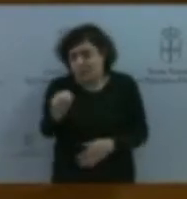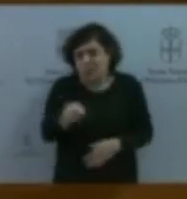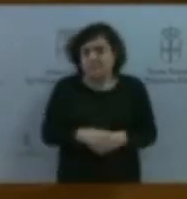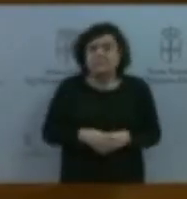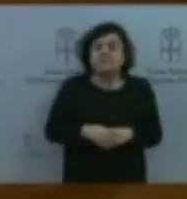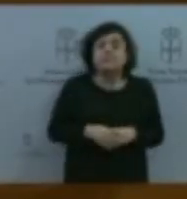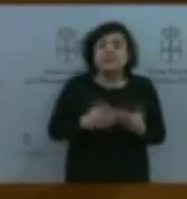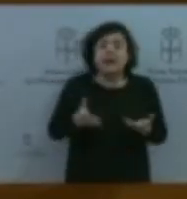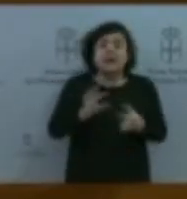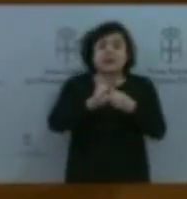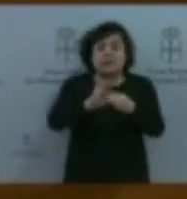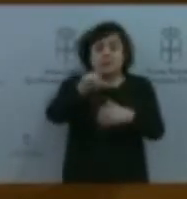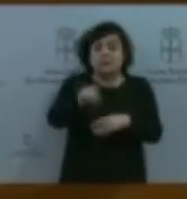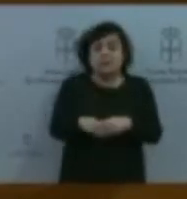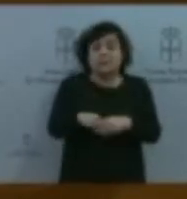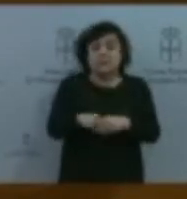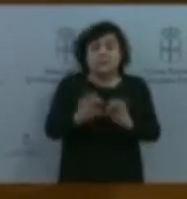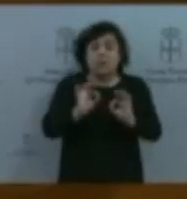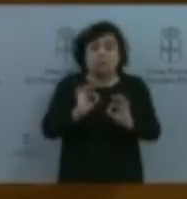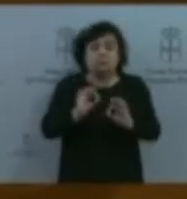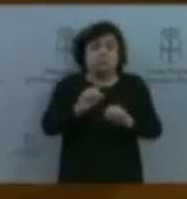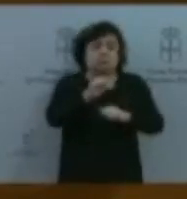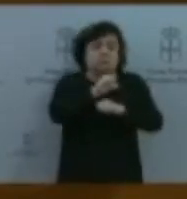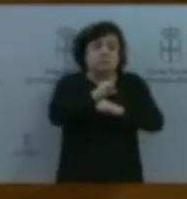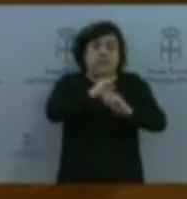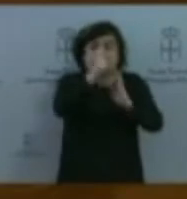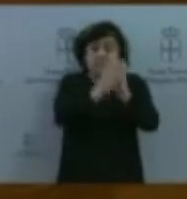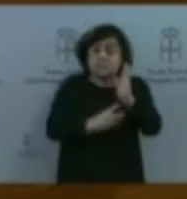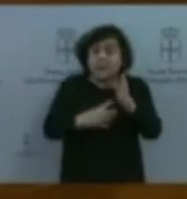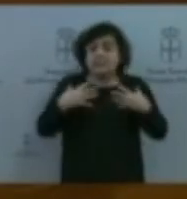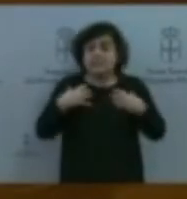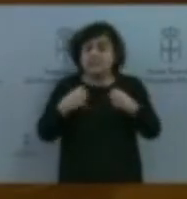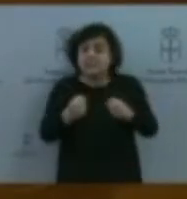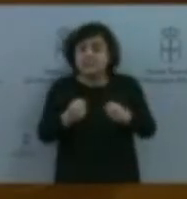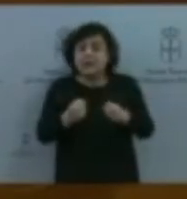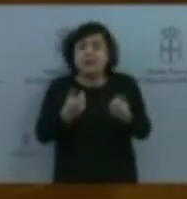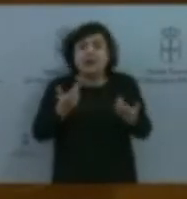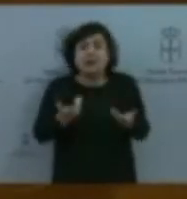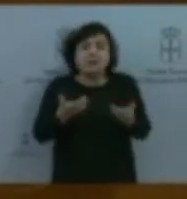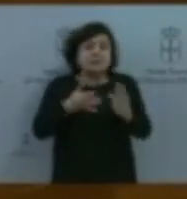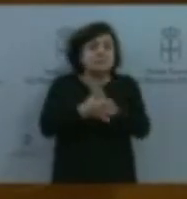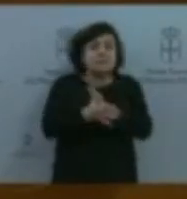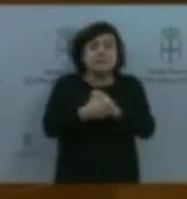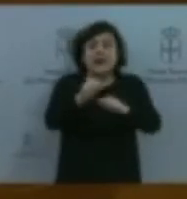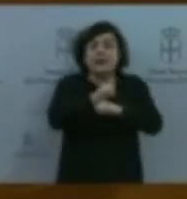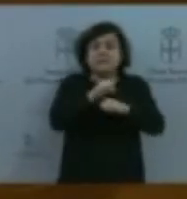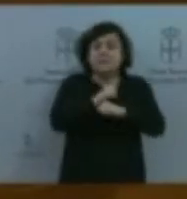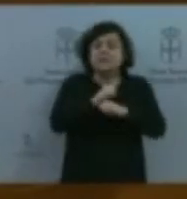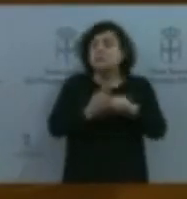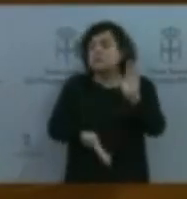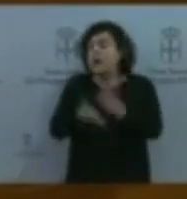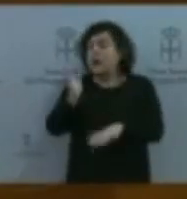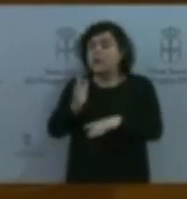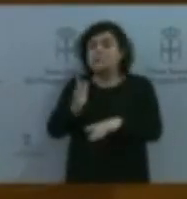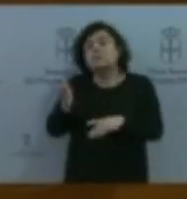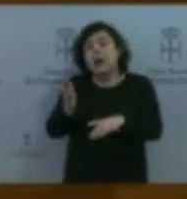¿no? Listas de espera sanitarias donde como hay listas de espera, mandamos a la privada. Pues no, y esto además es uno de los grandes debates de